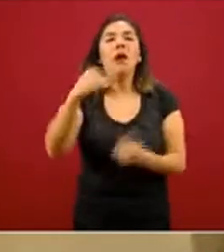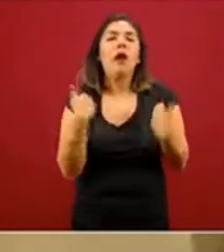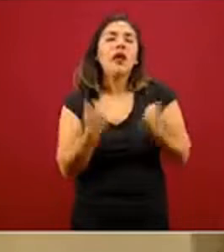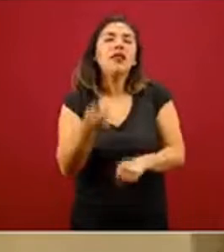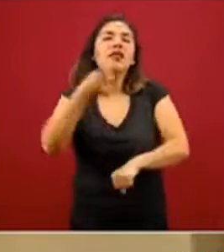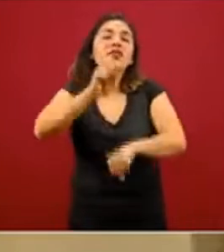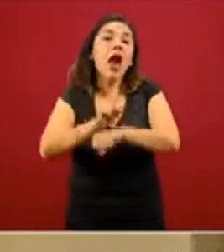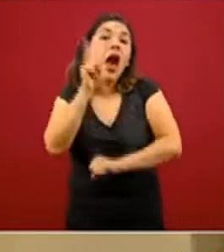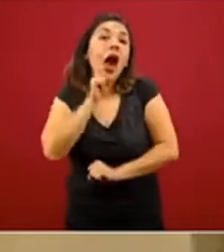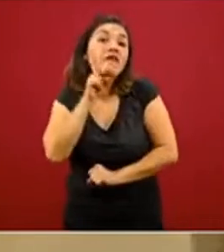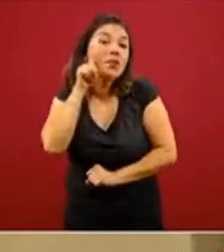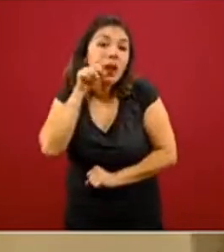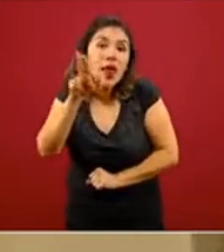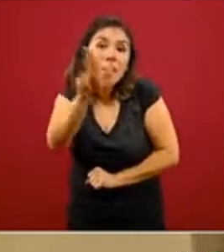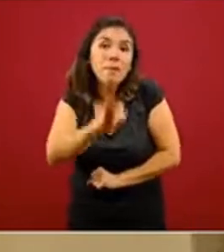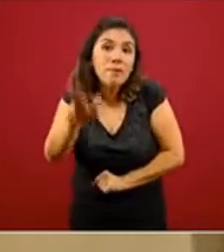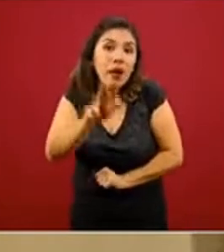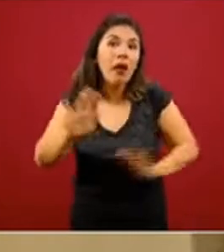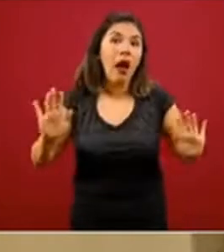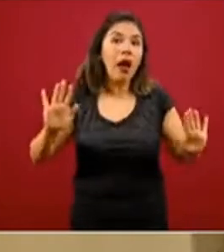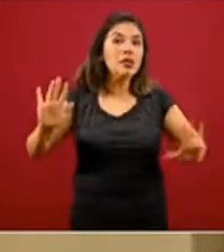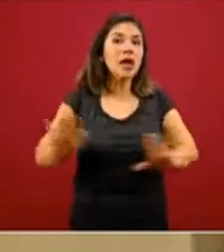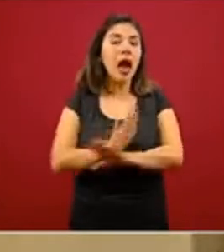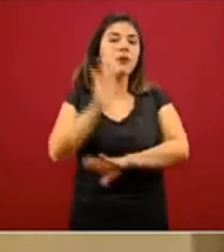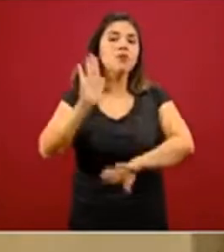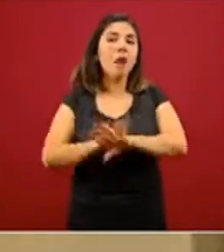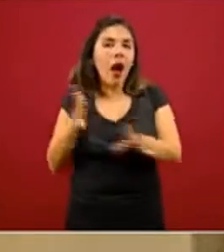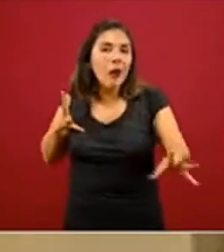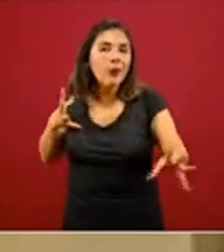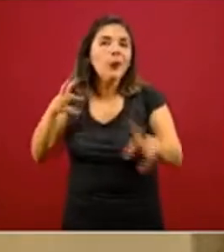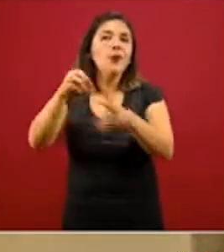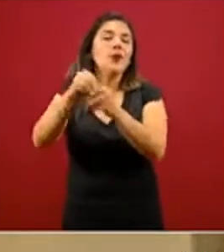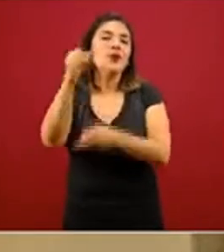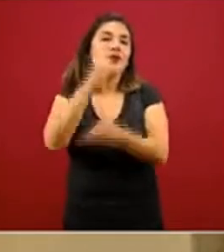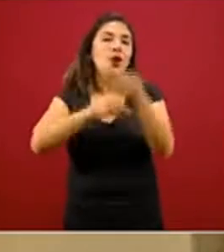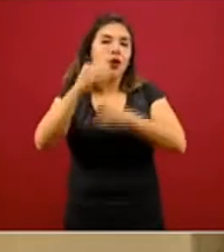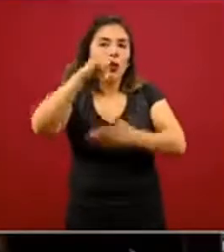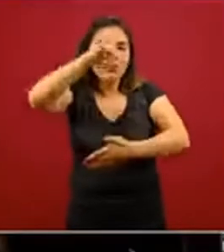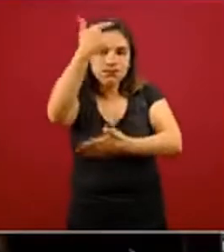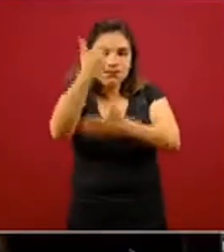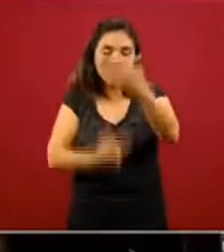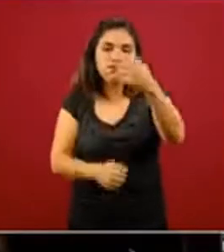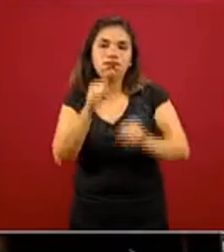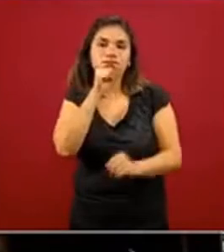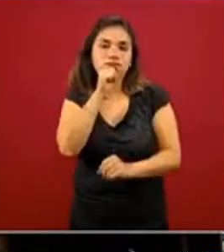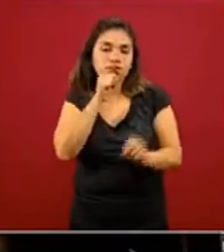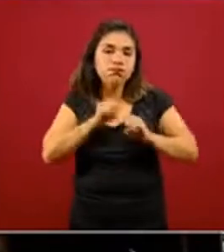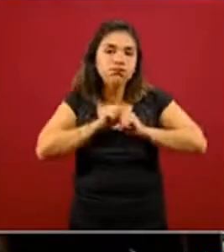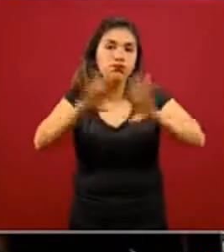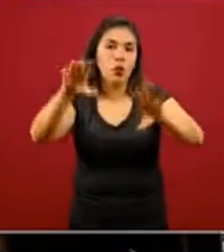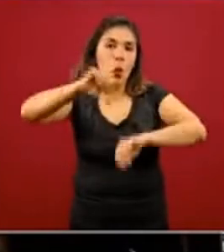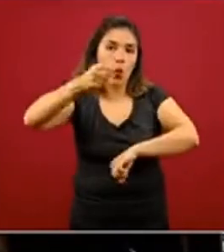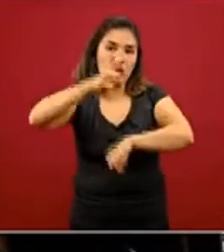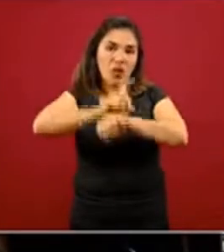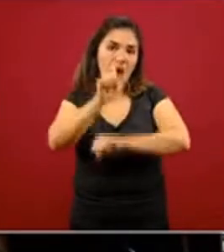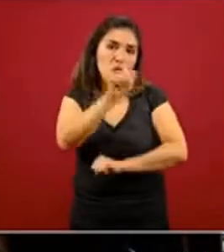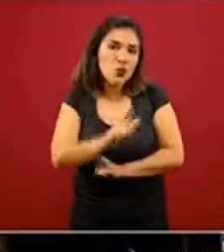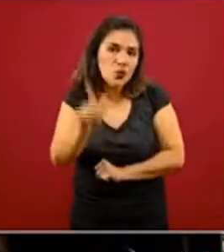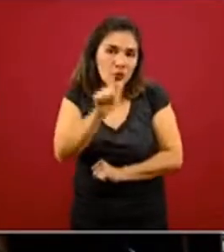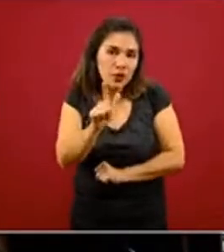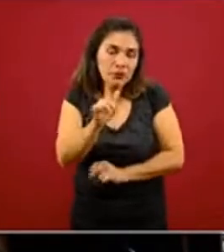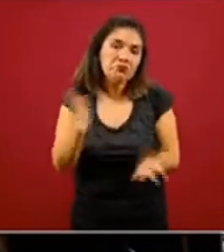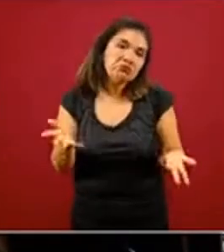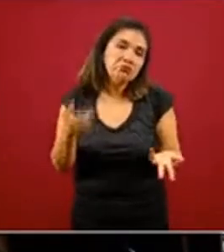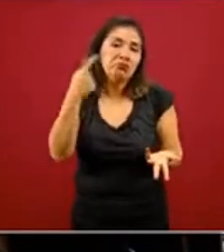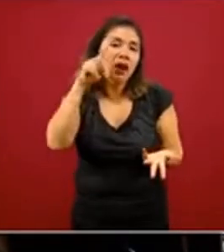ver mañana martes, en donde ya se incorporan todos los casos que en su momento se notificaron ya hoy día lunes, para ver